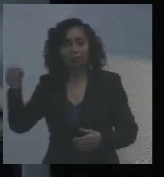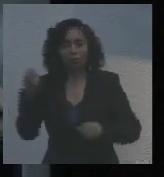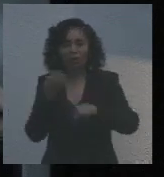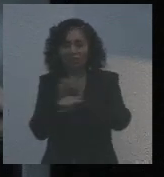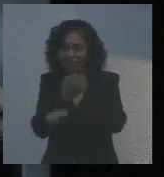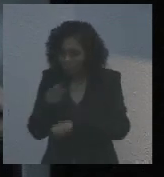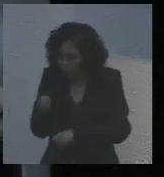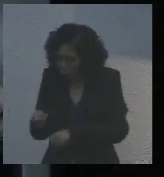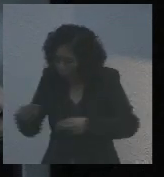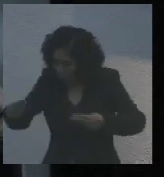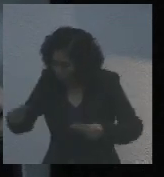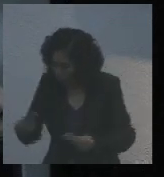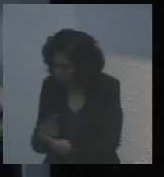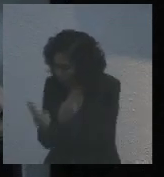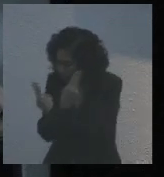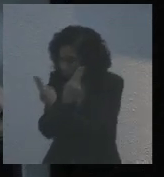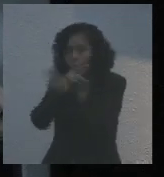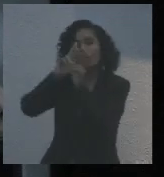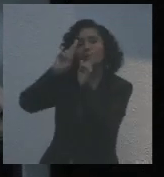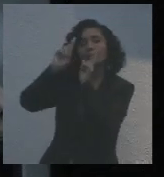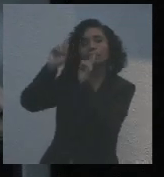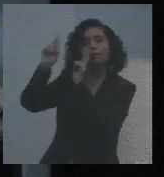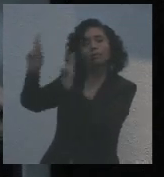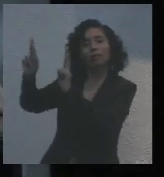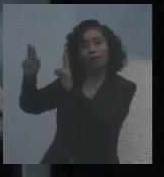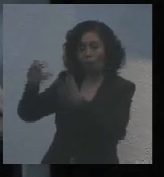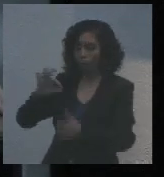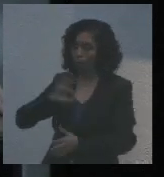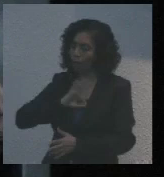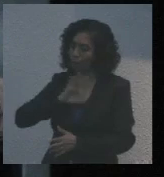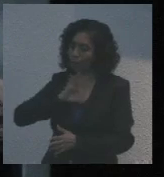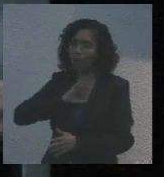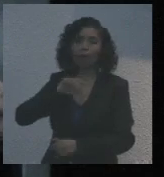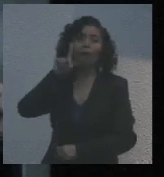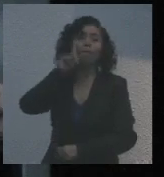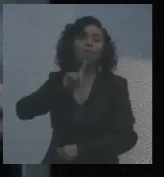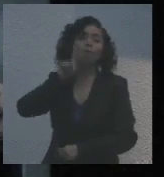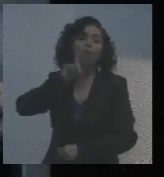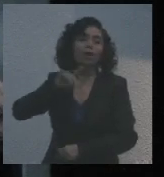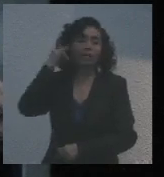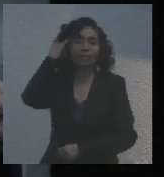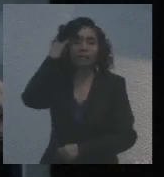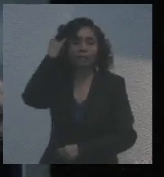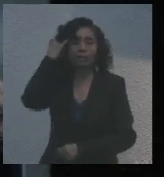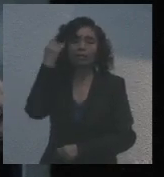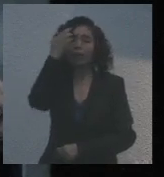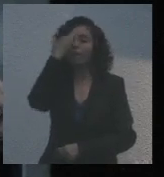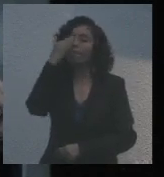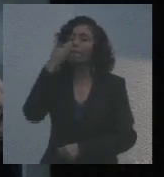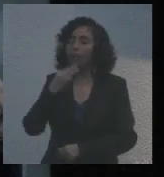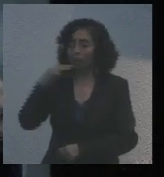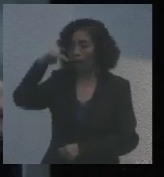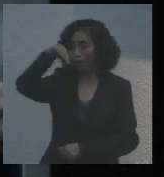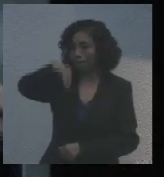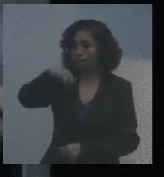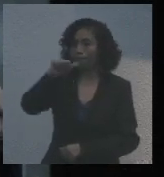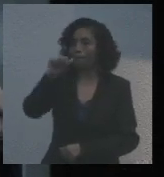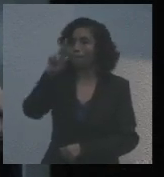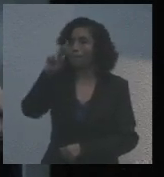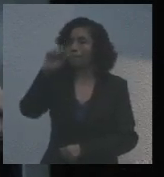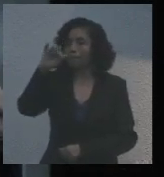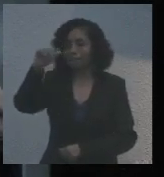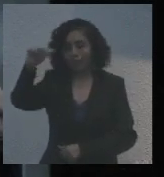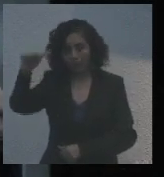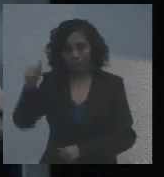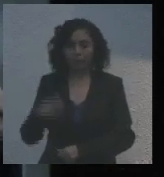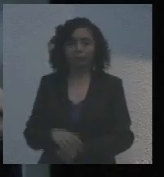la vio nacer honrarla con la el mérito mujer indígena maya María petrona